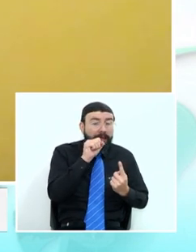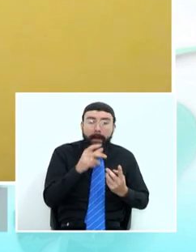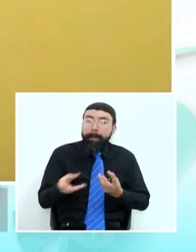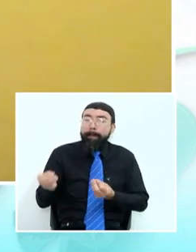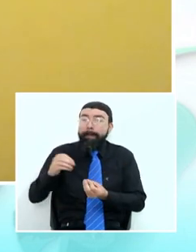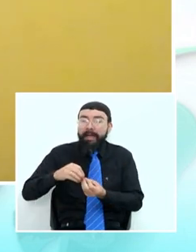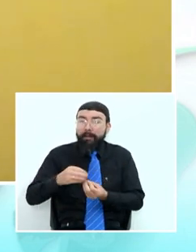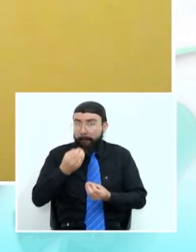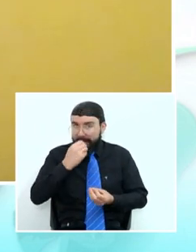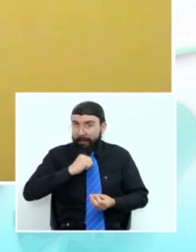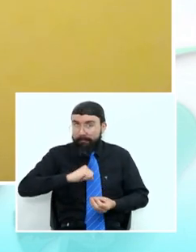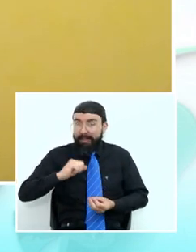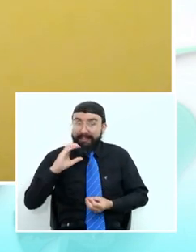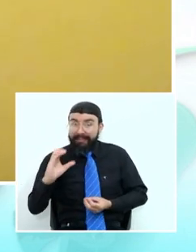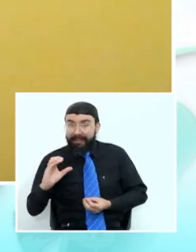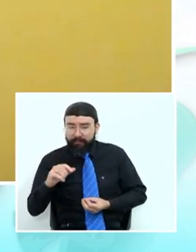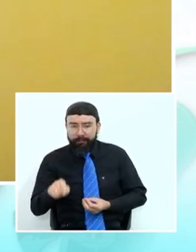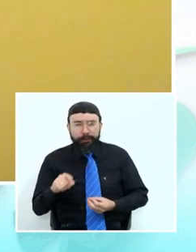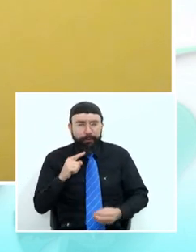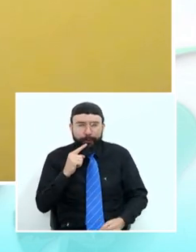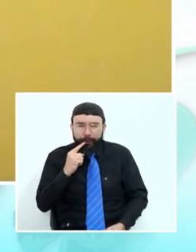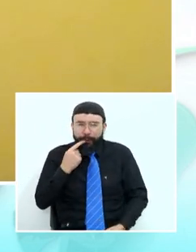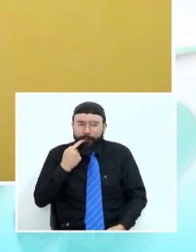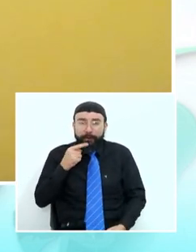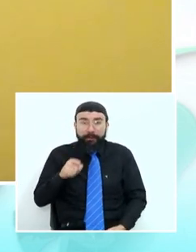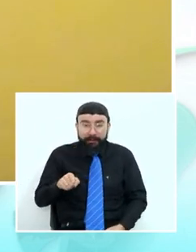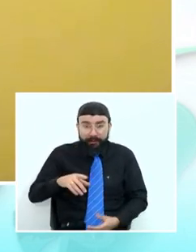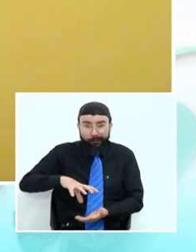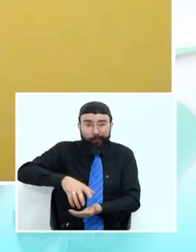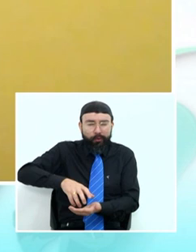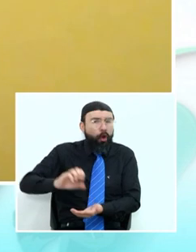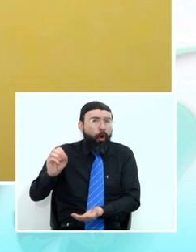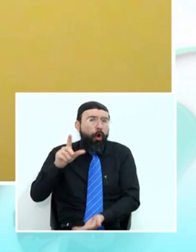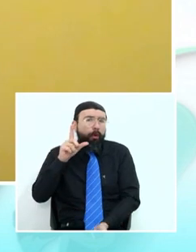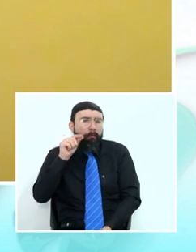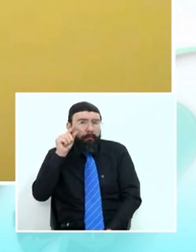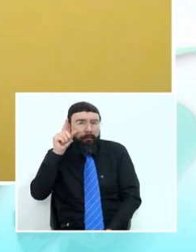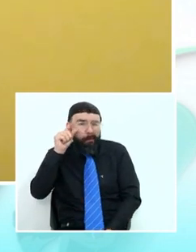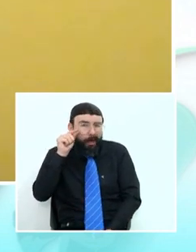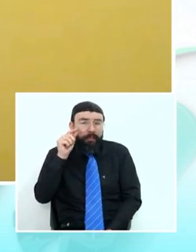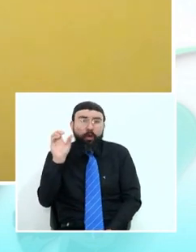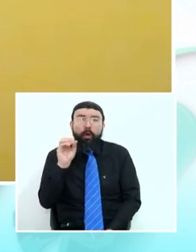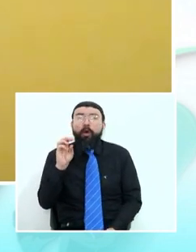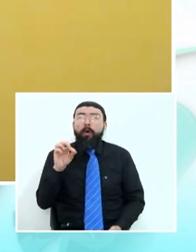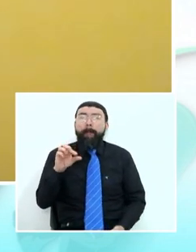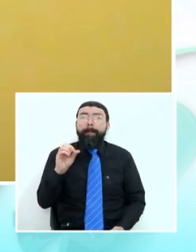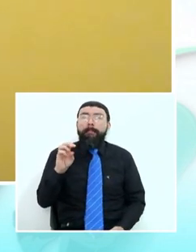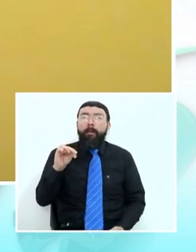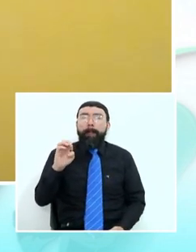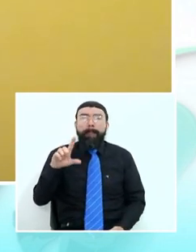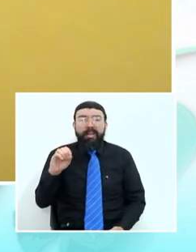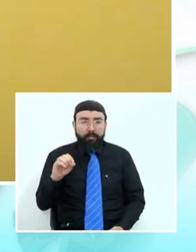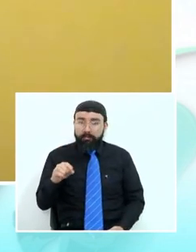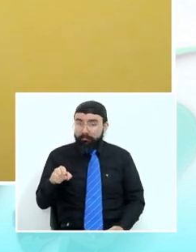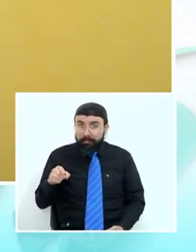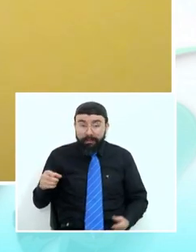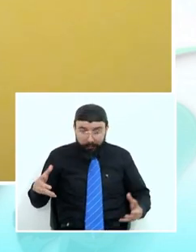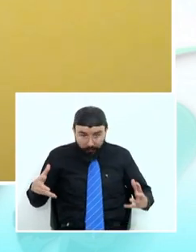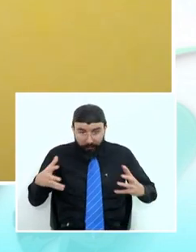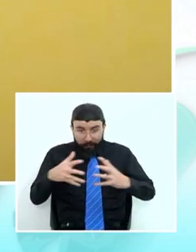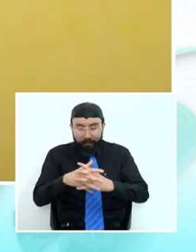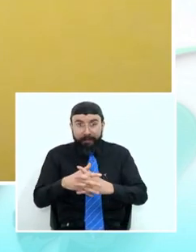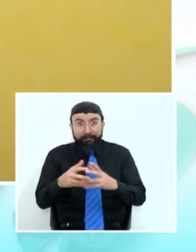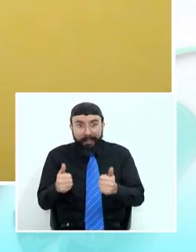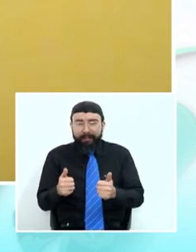con la vitamina C y con el ácido cítrico de la naranja o de la mandarina o del pomelo, se produce